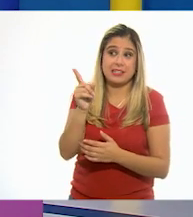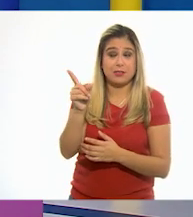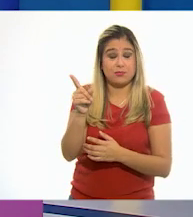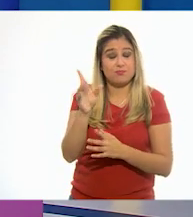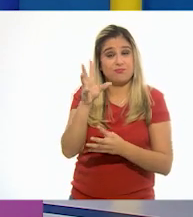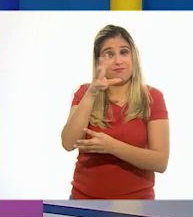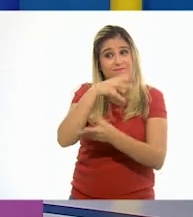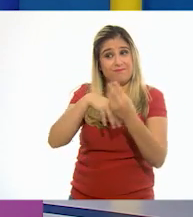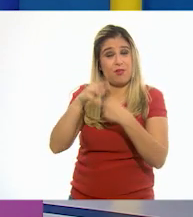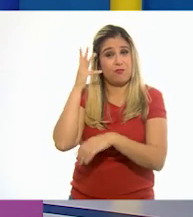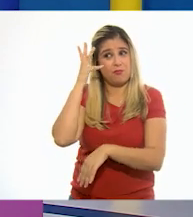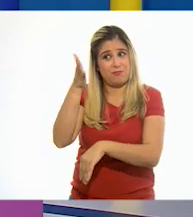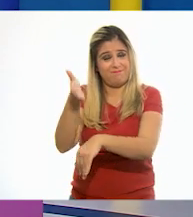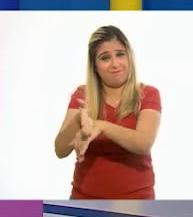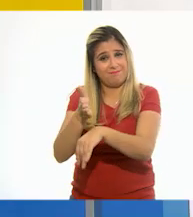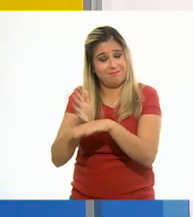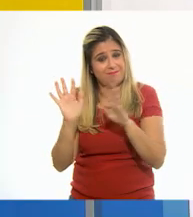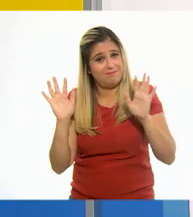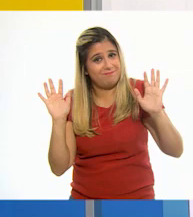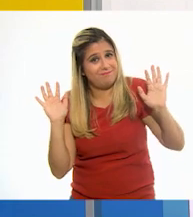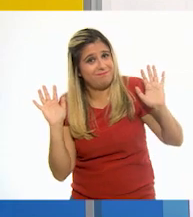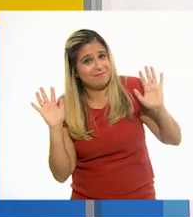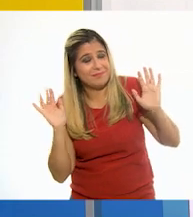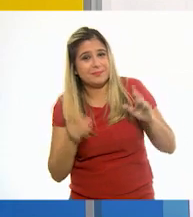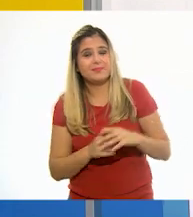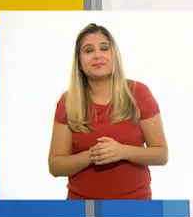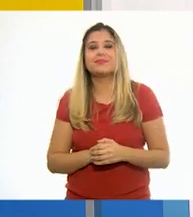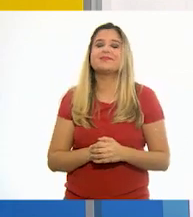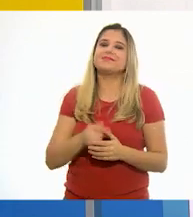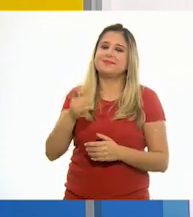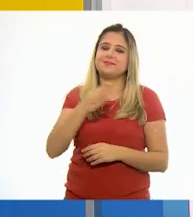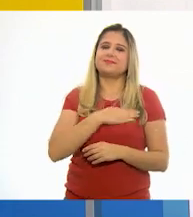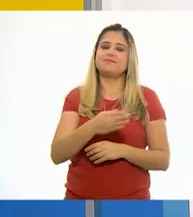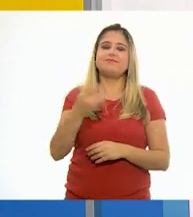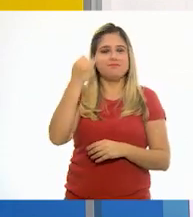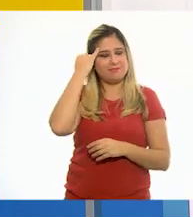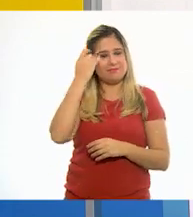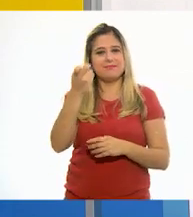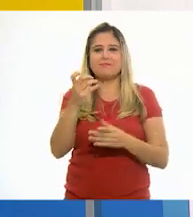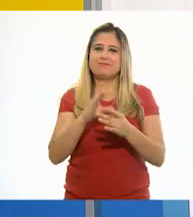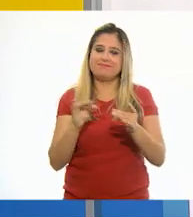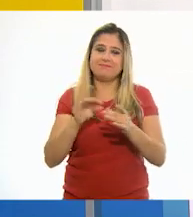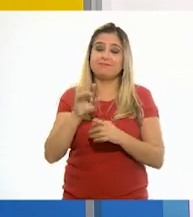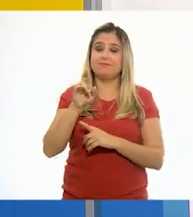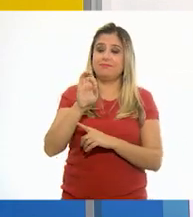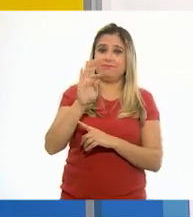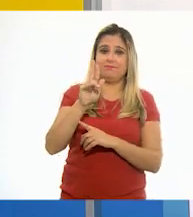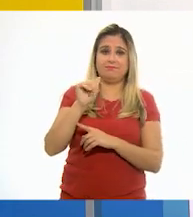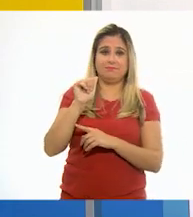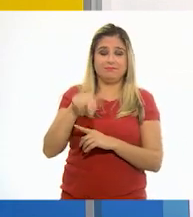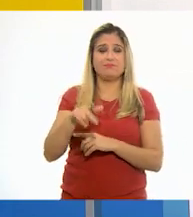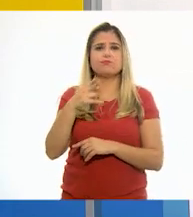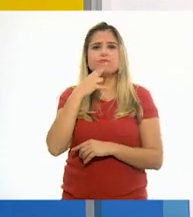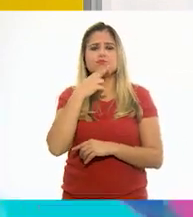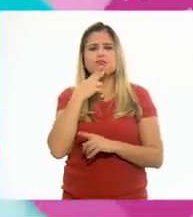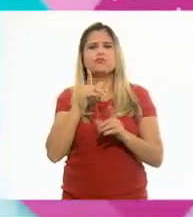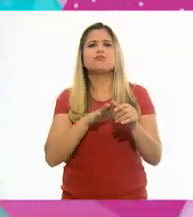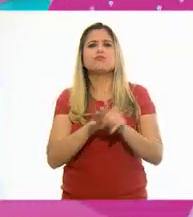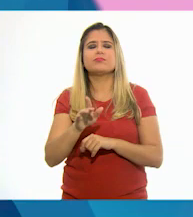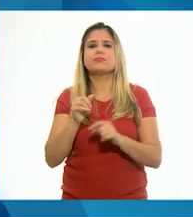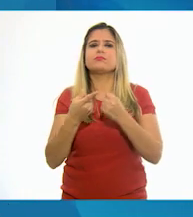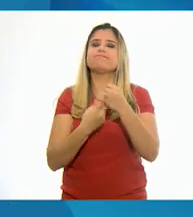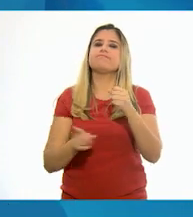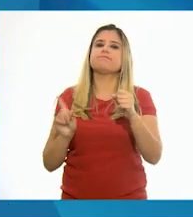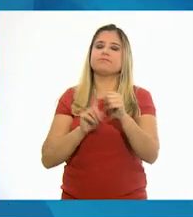boca muere el pez. Así es, Juan Carlos, muy buena referencia. En este refrán, el recurso que se utiliza es la